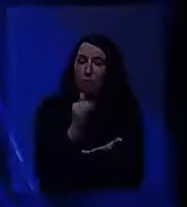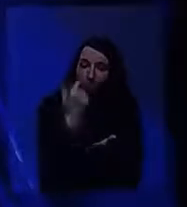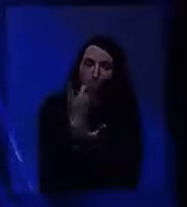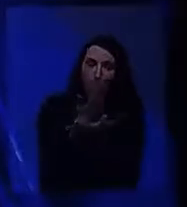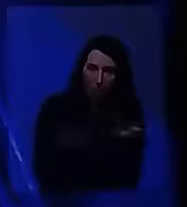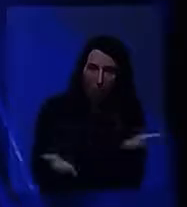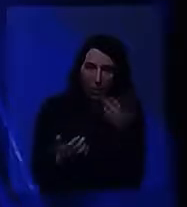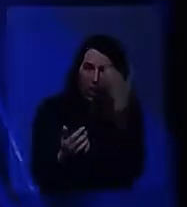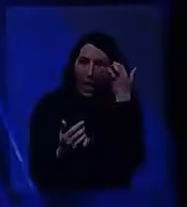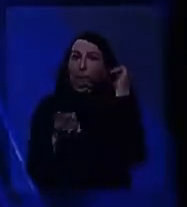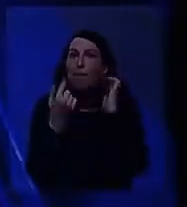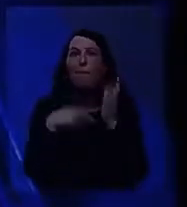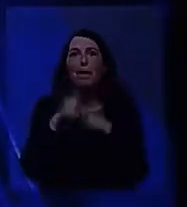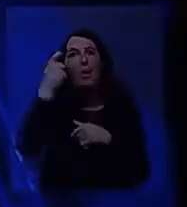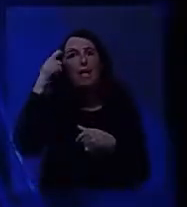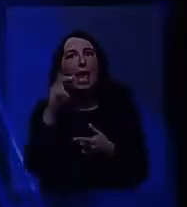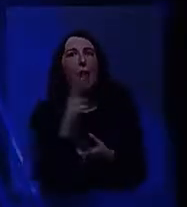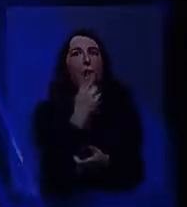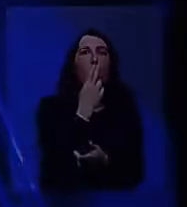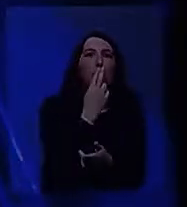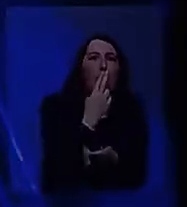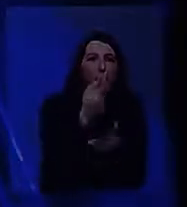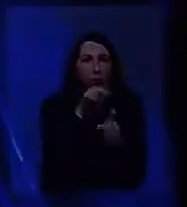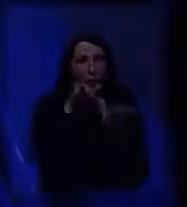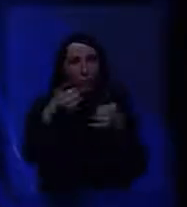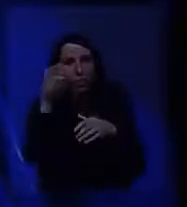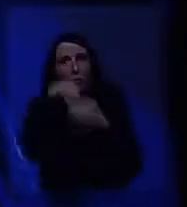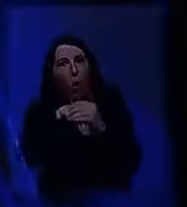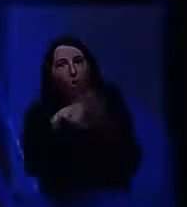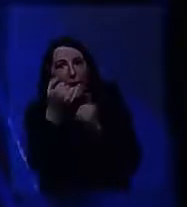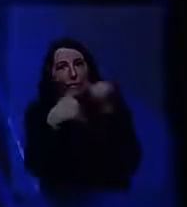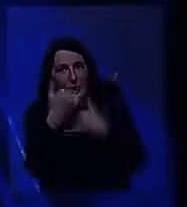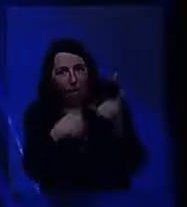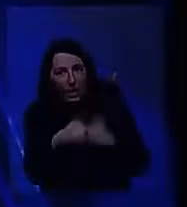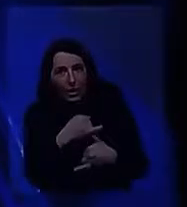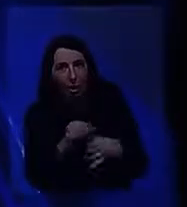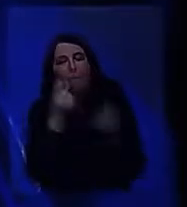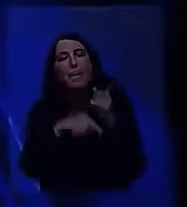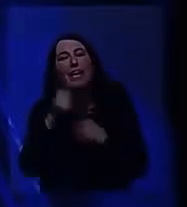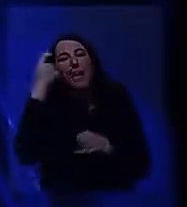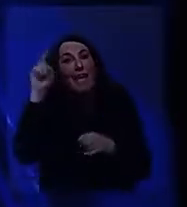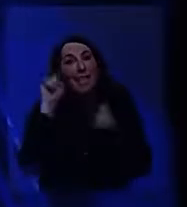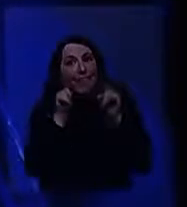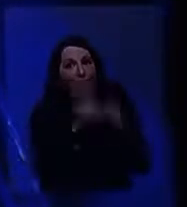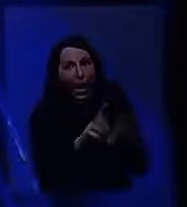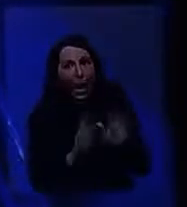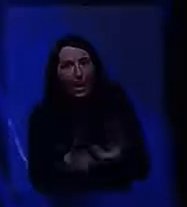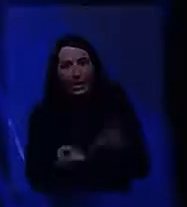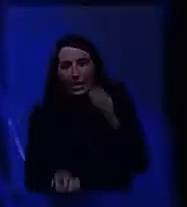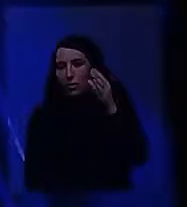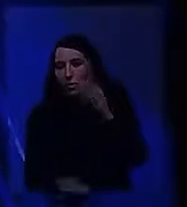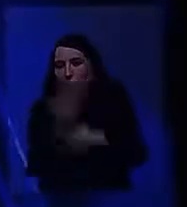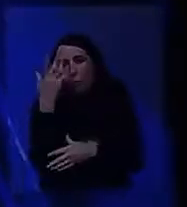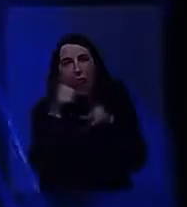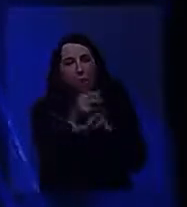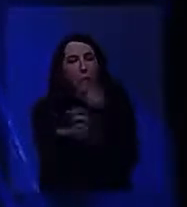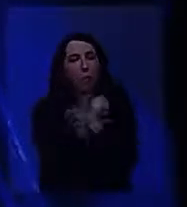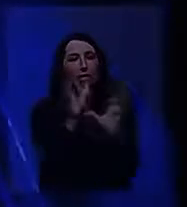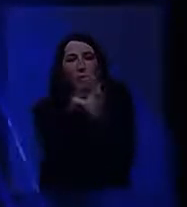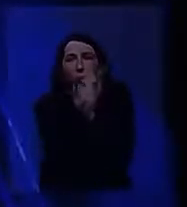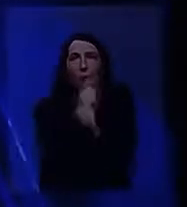un pedazo de vidrio puede terminar siendo un soporte de información, pero la idea es generar algo que pueda, digamos, soportar cualquier